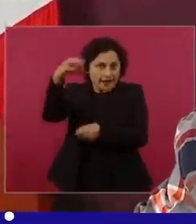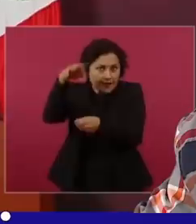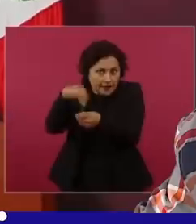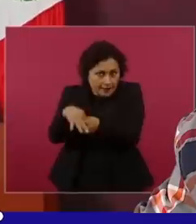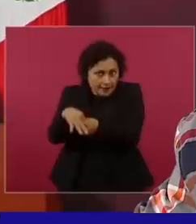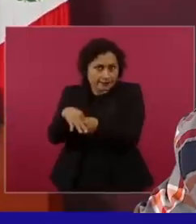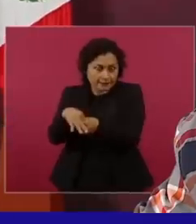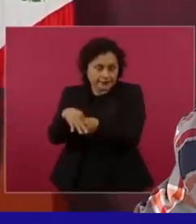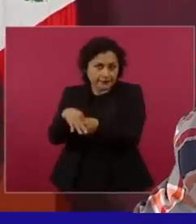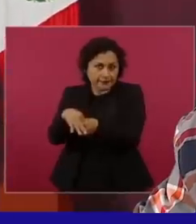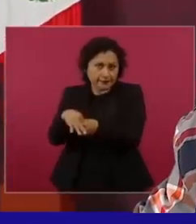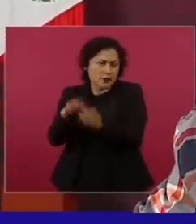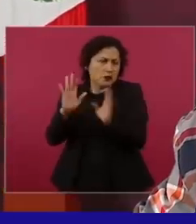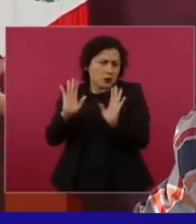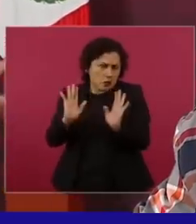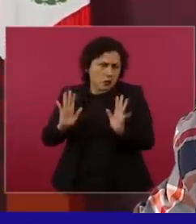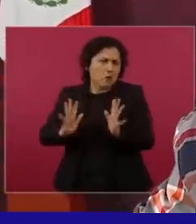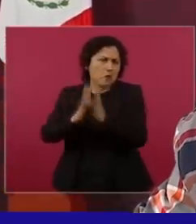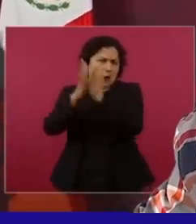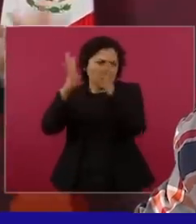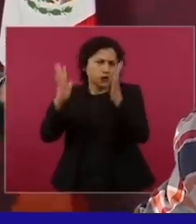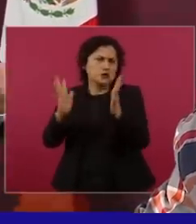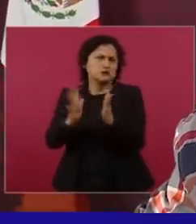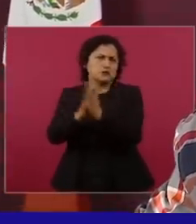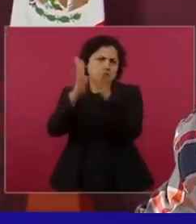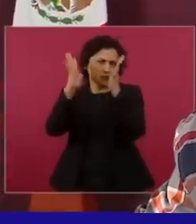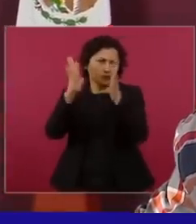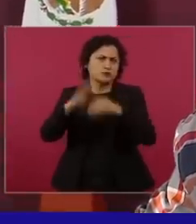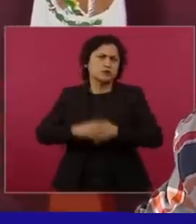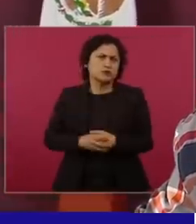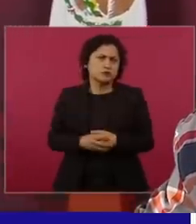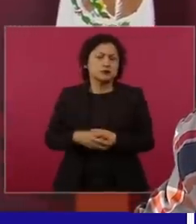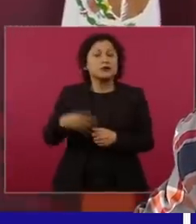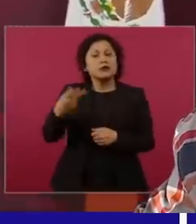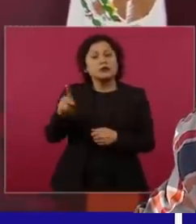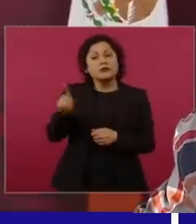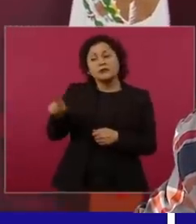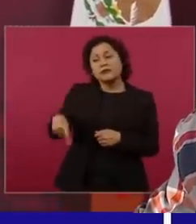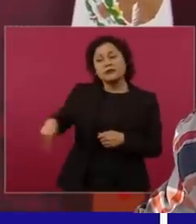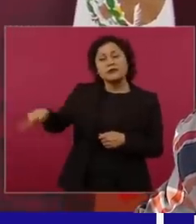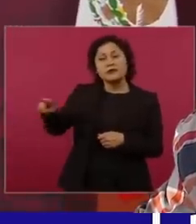decide. Sin embargo, no lo esperaban,